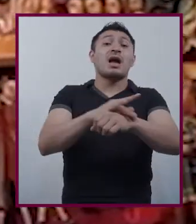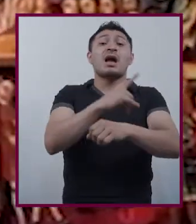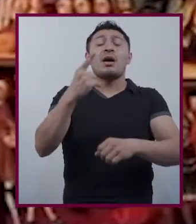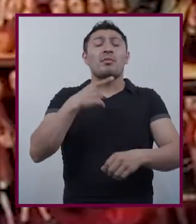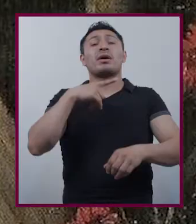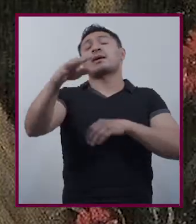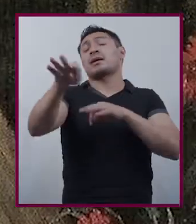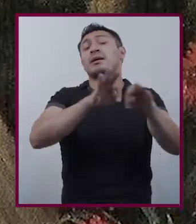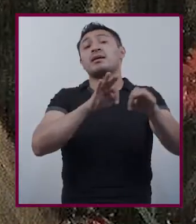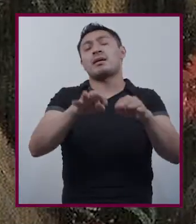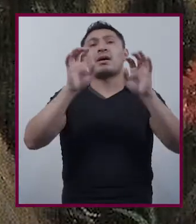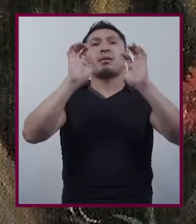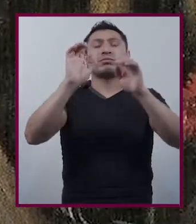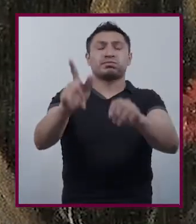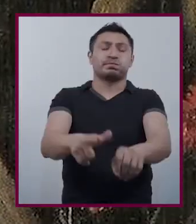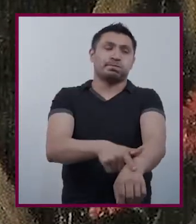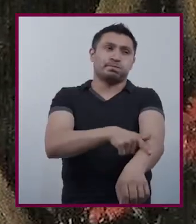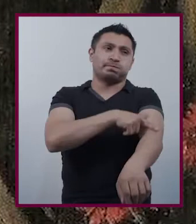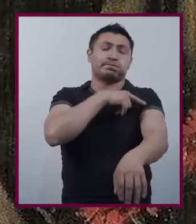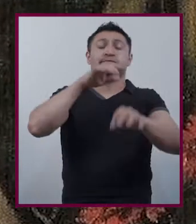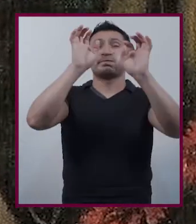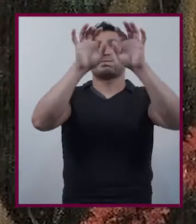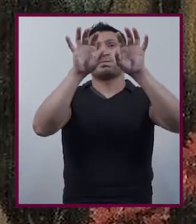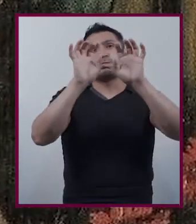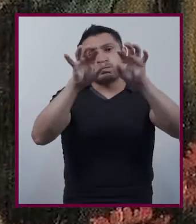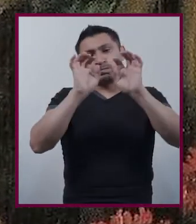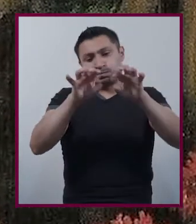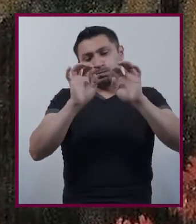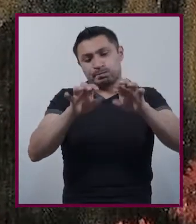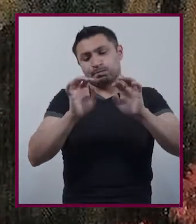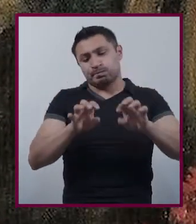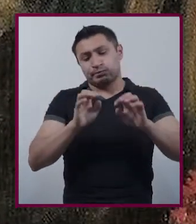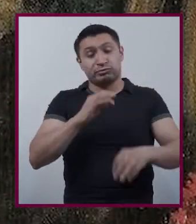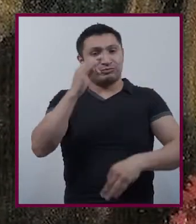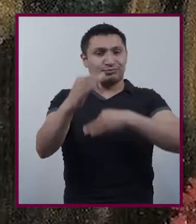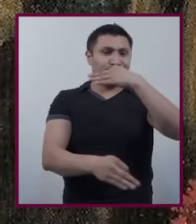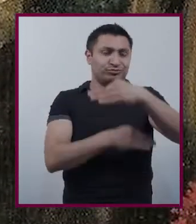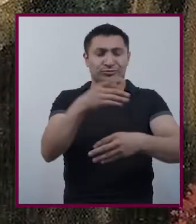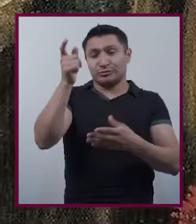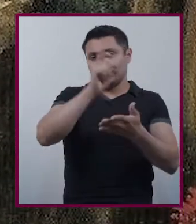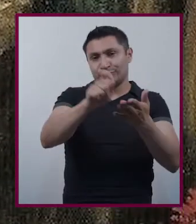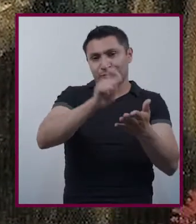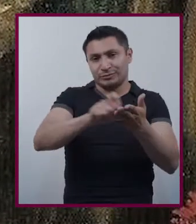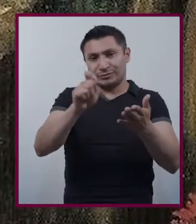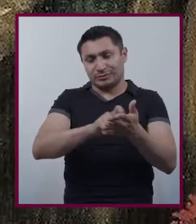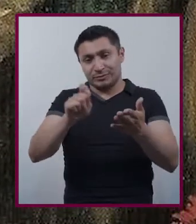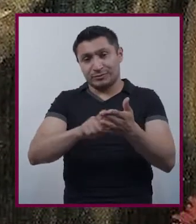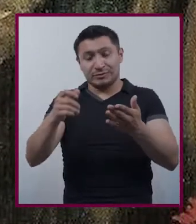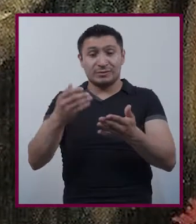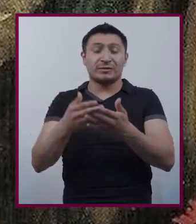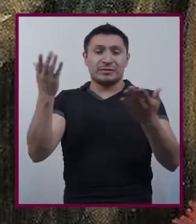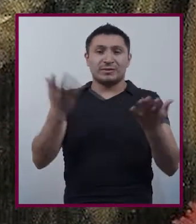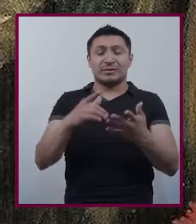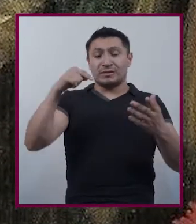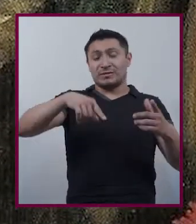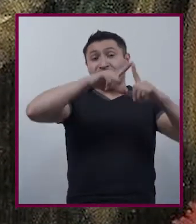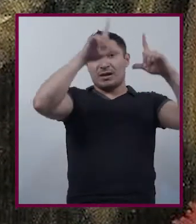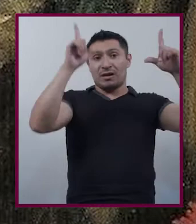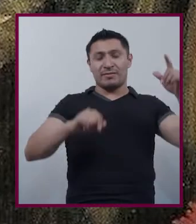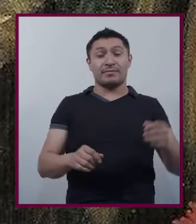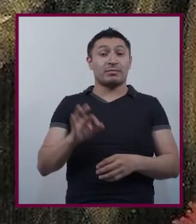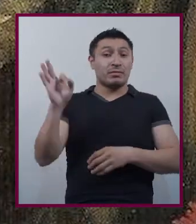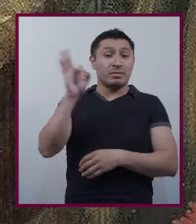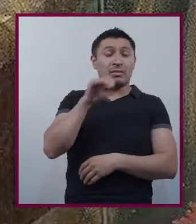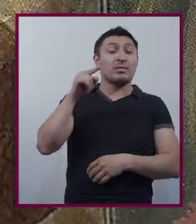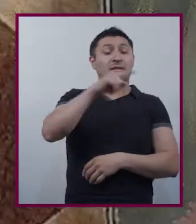estaba trabajando en un extenso registro bibliográfico de todos los escritos hechos en la Nueva España. Seguramente